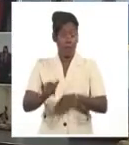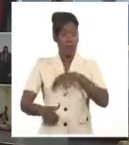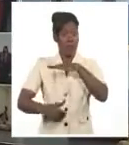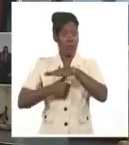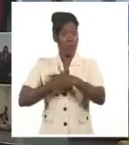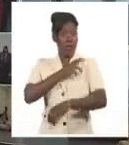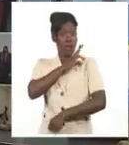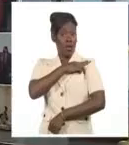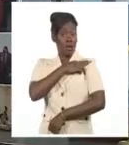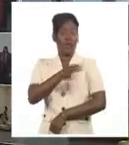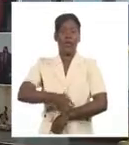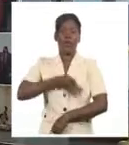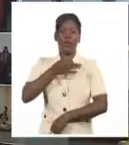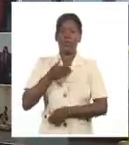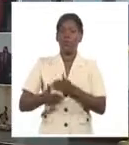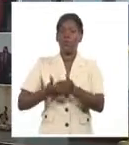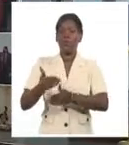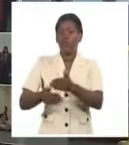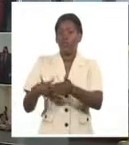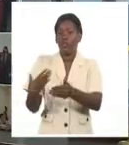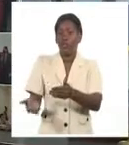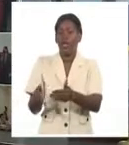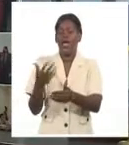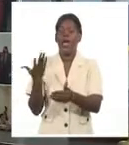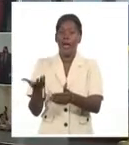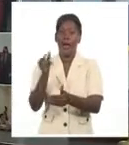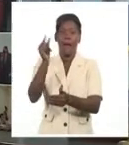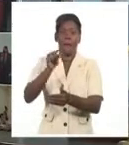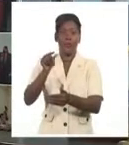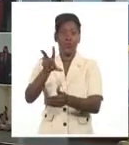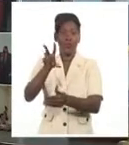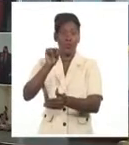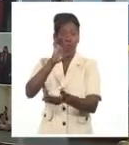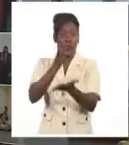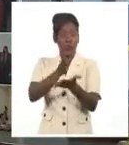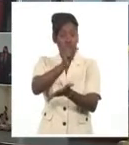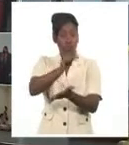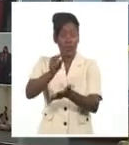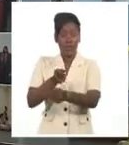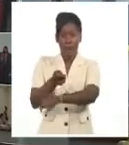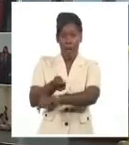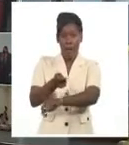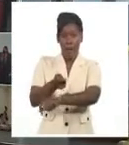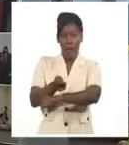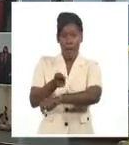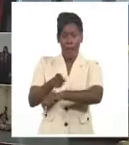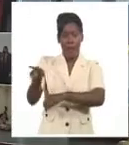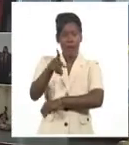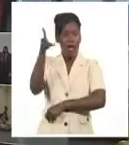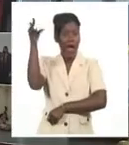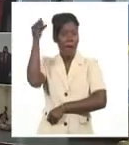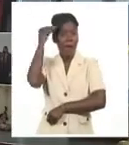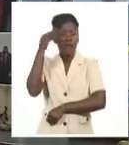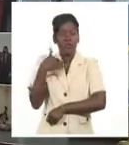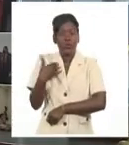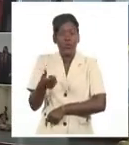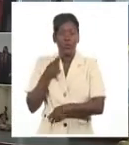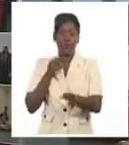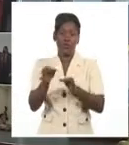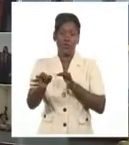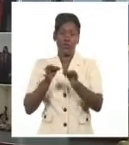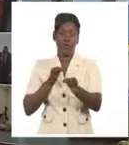ponderó el proceso de capacitación y preparación que imponen estas transformaciones sobre todo para establecer una práctica